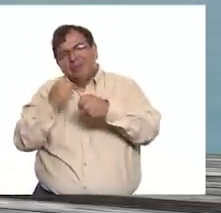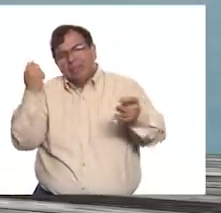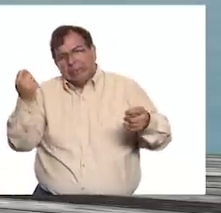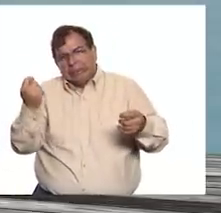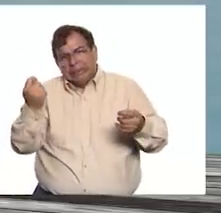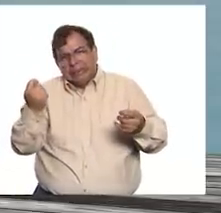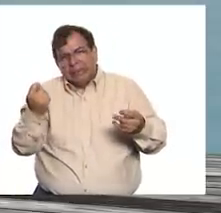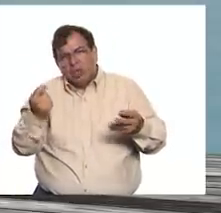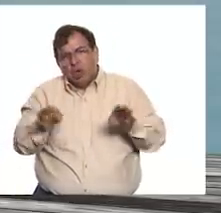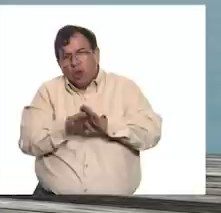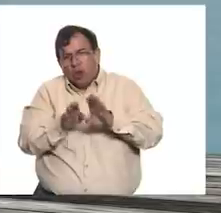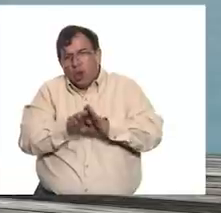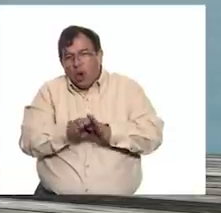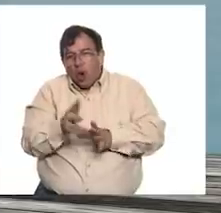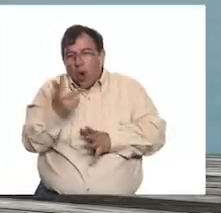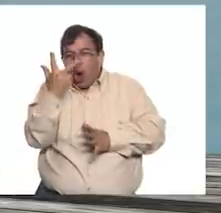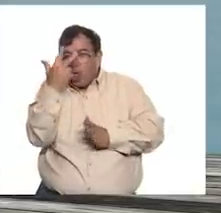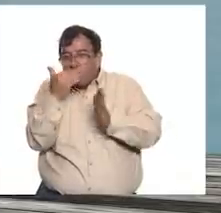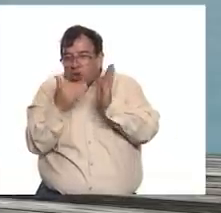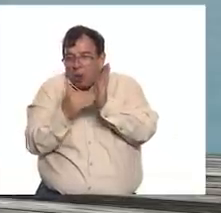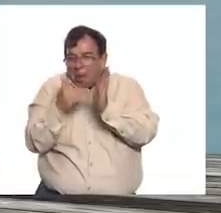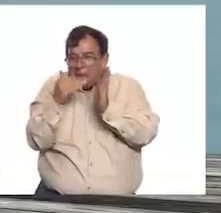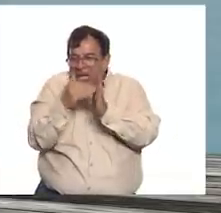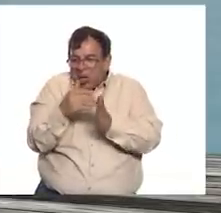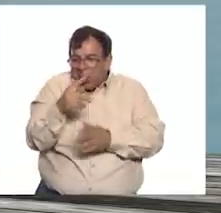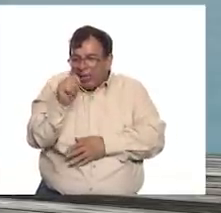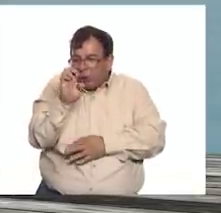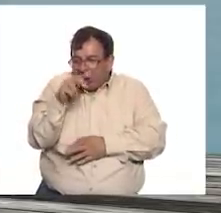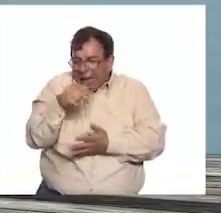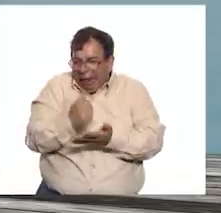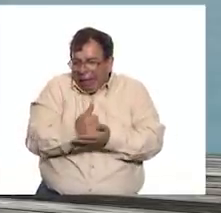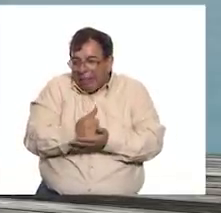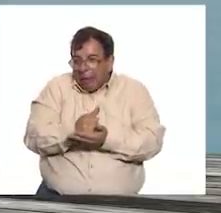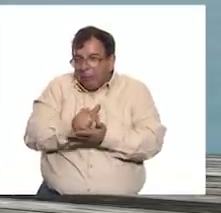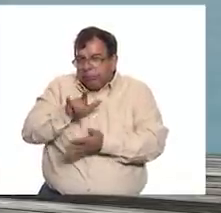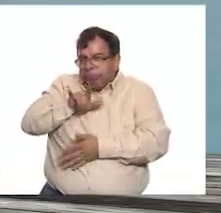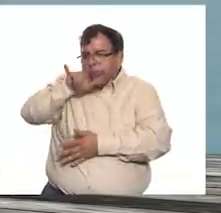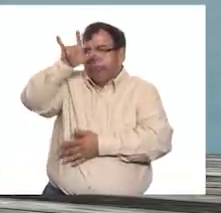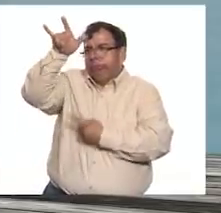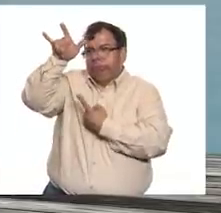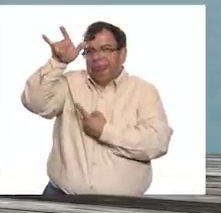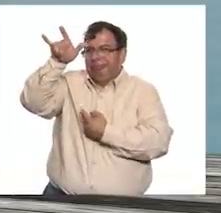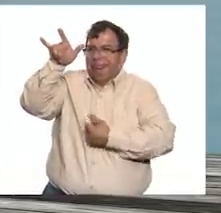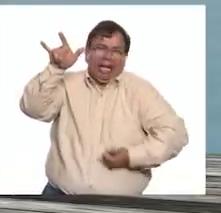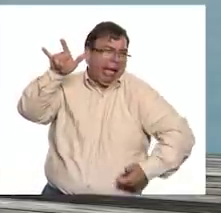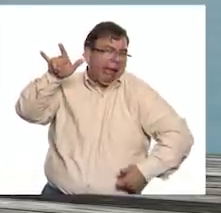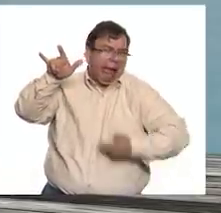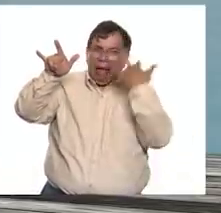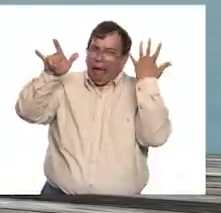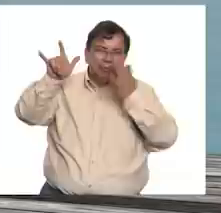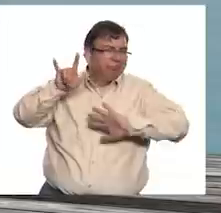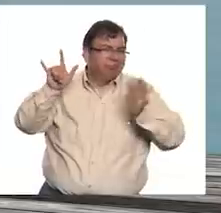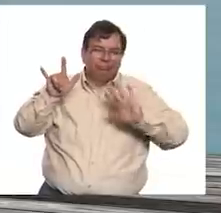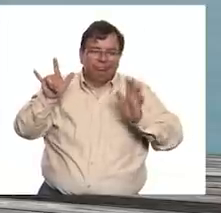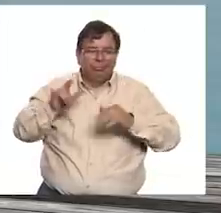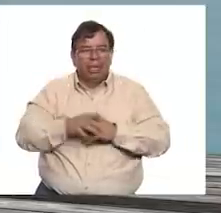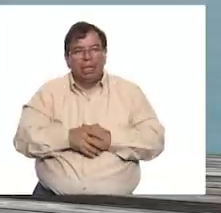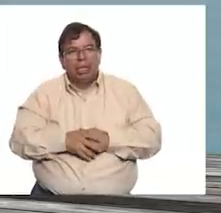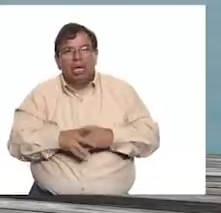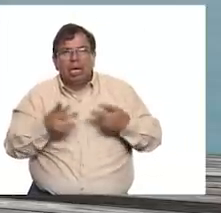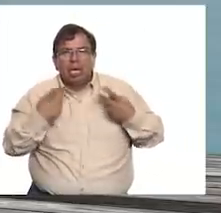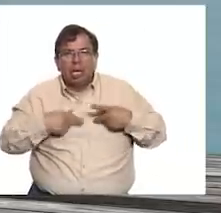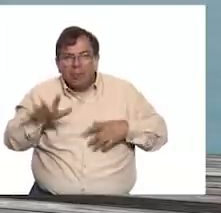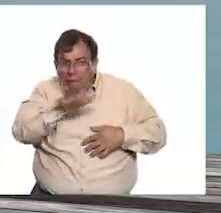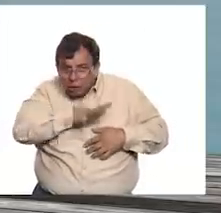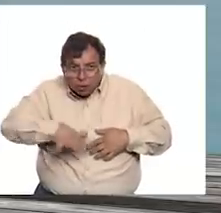mover los 8 millones de toneladas de sal por avión. Sería carísimo. Sí, claro, demasiado caro. ¿Y toda la población del